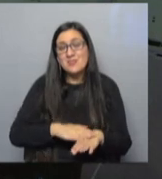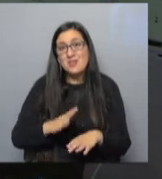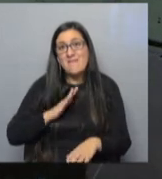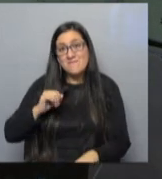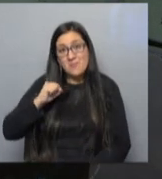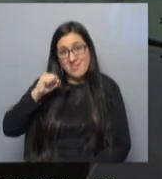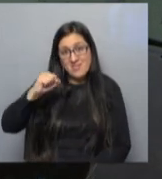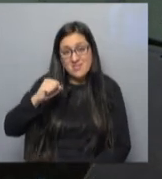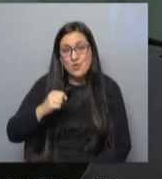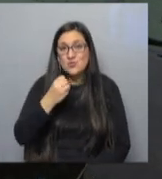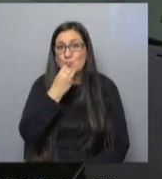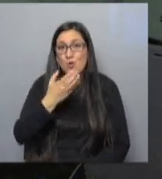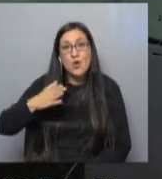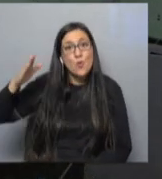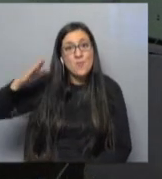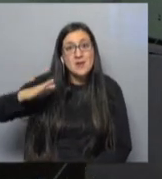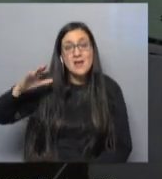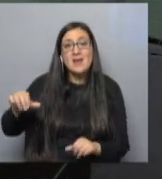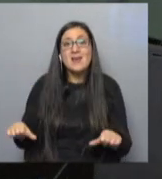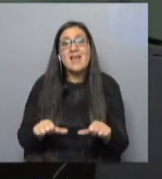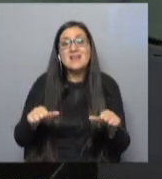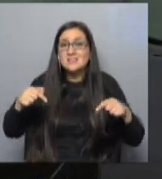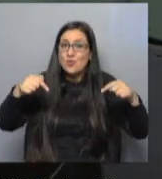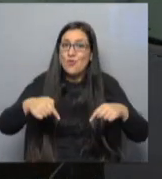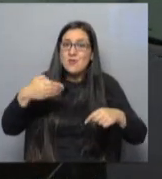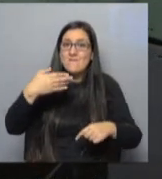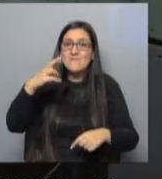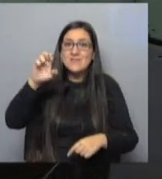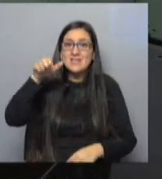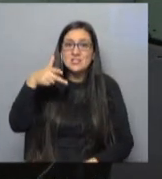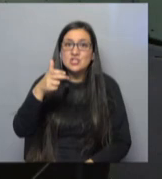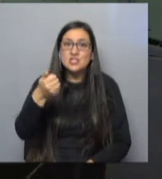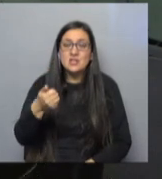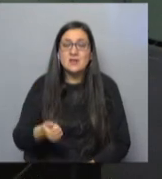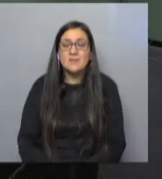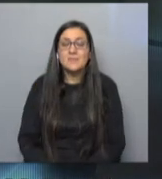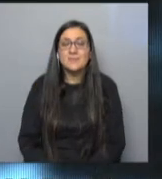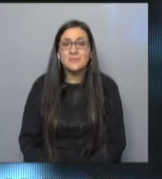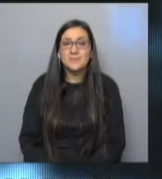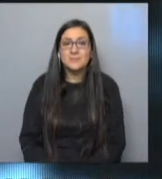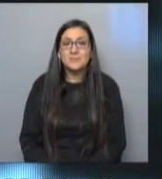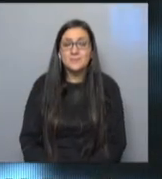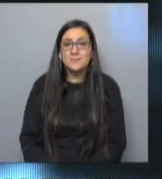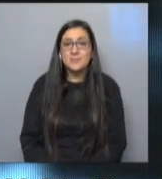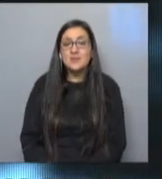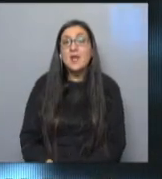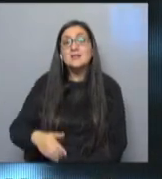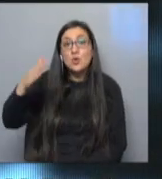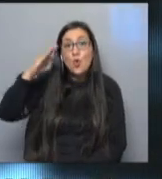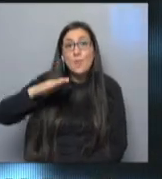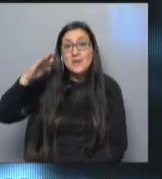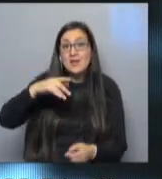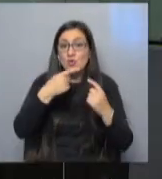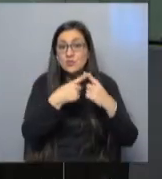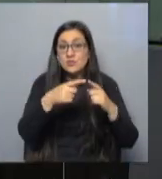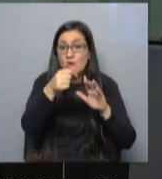pues bueno homenaje le hacen hoy en empresas y una separata cultural algo que hace homenaje con distintos artículos